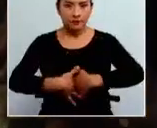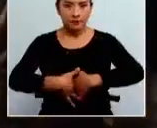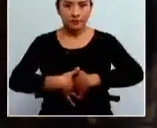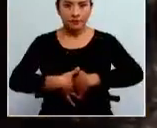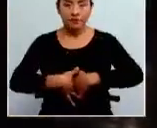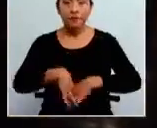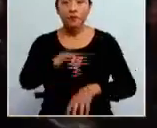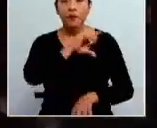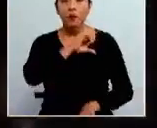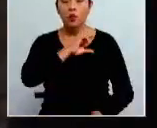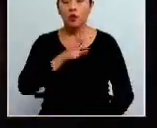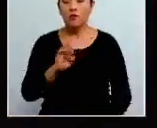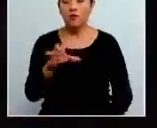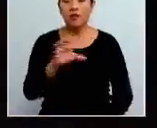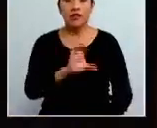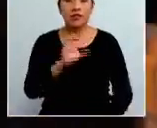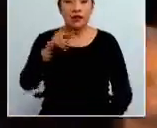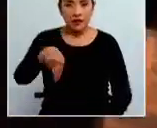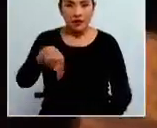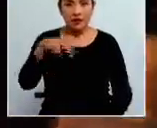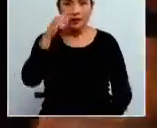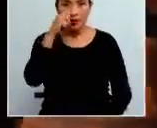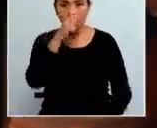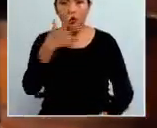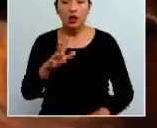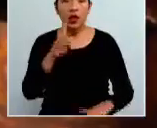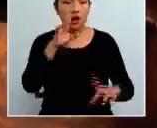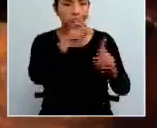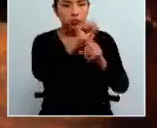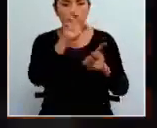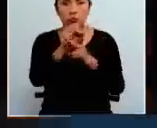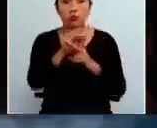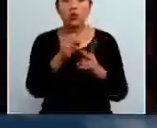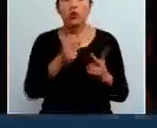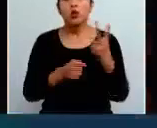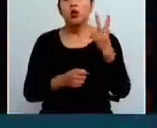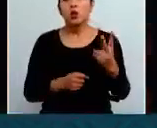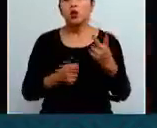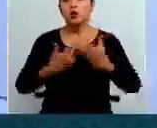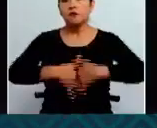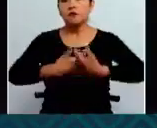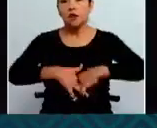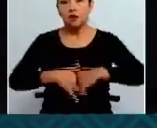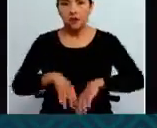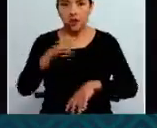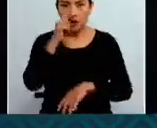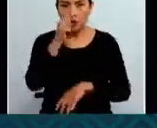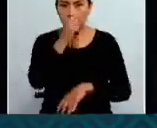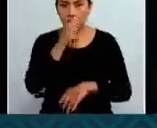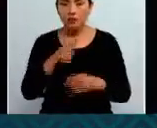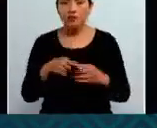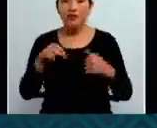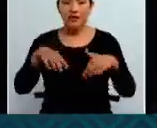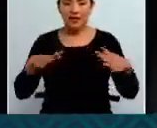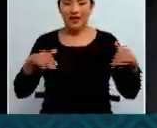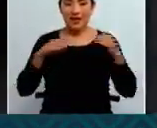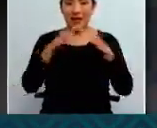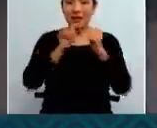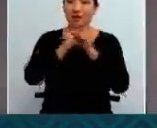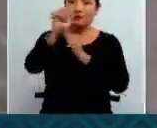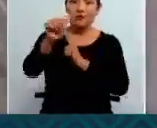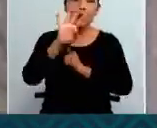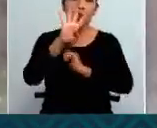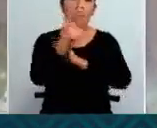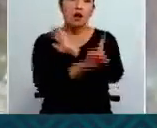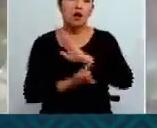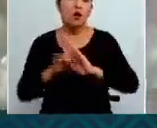especial de lucha contra el narcotráfico intervino dos fábricas de cocaína en la comunidad de Moyebamba, a 4 horas de la ciudad de La Paz. En este lugar se